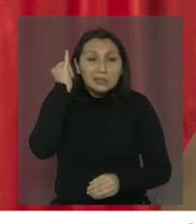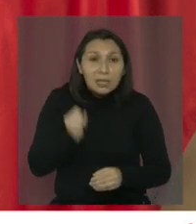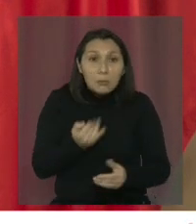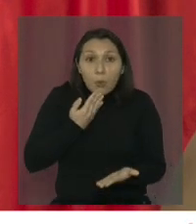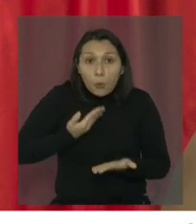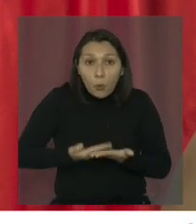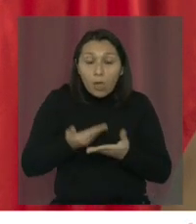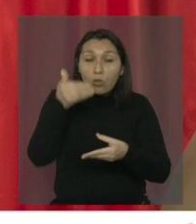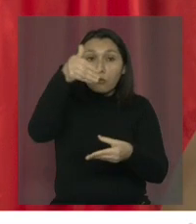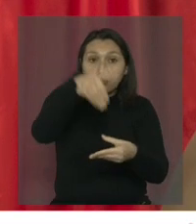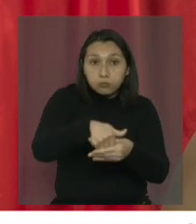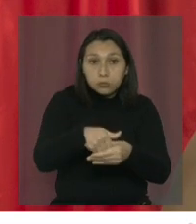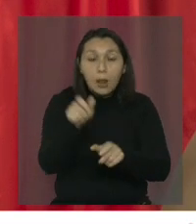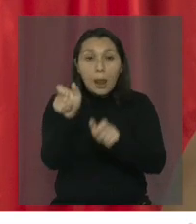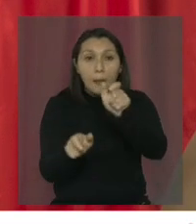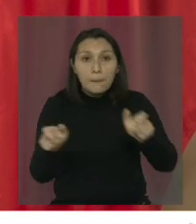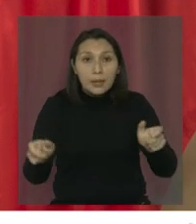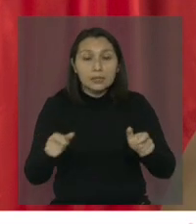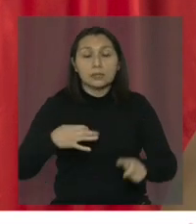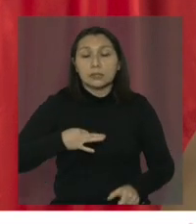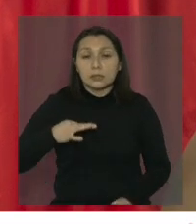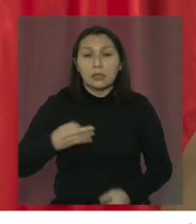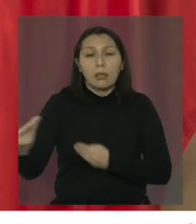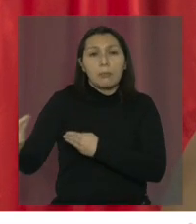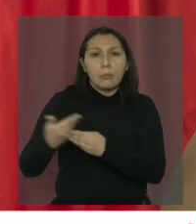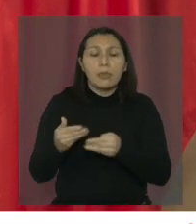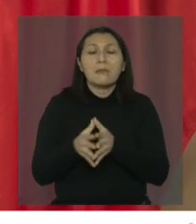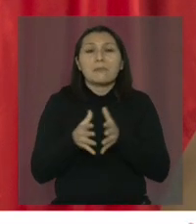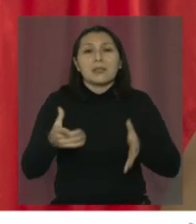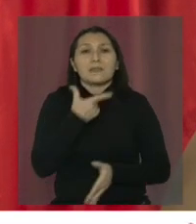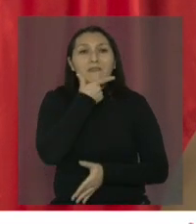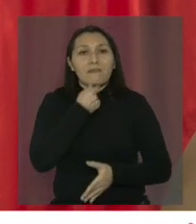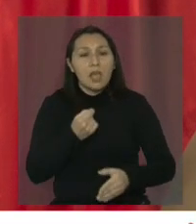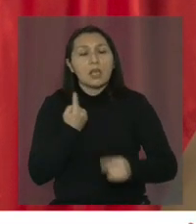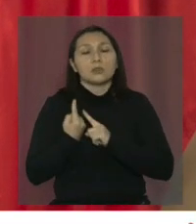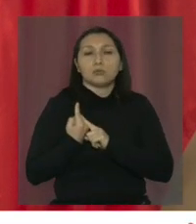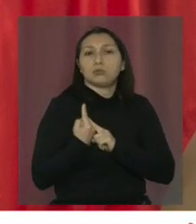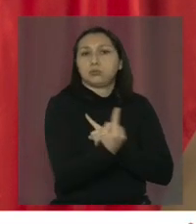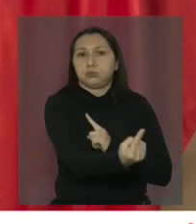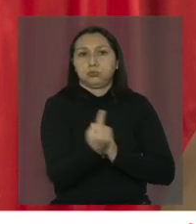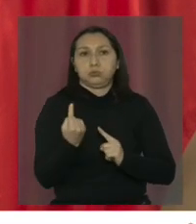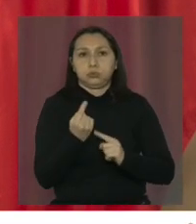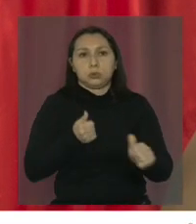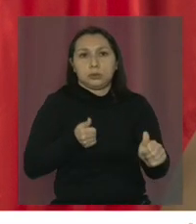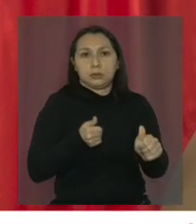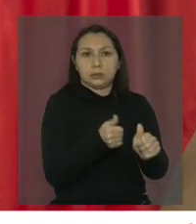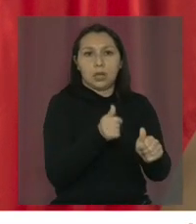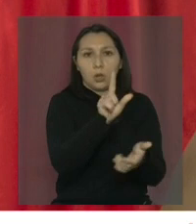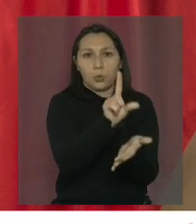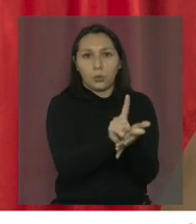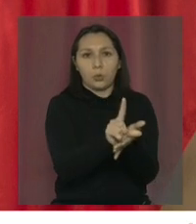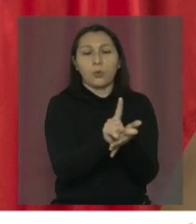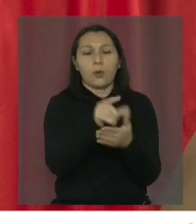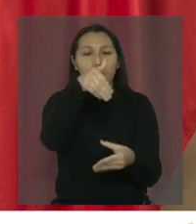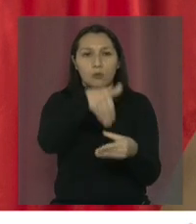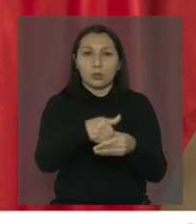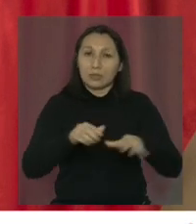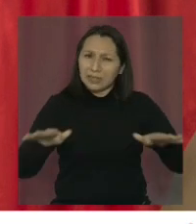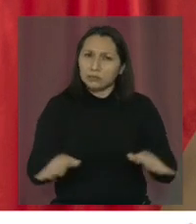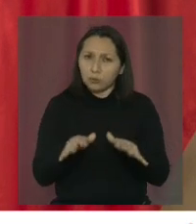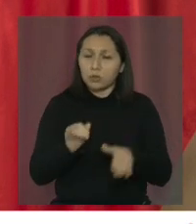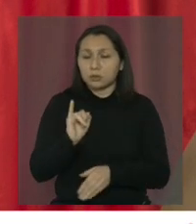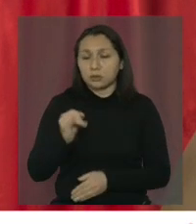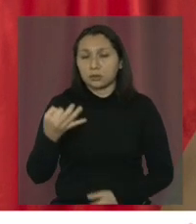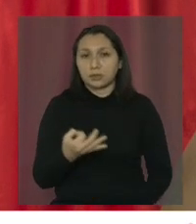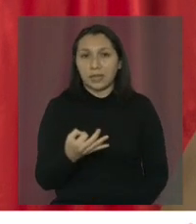los habitantes la ciudadanía nos pide mayor facilidad para poder acercarse a sus lugares de votación hemos hecho esfuerzo es